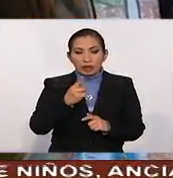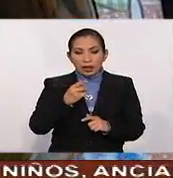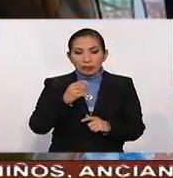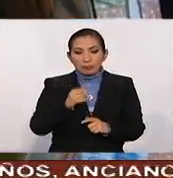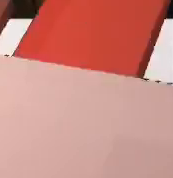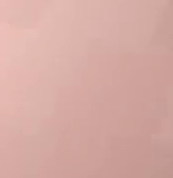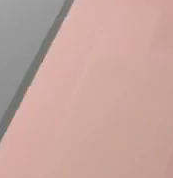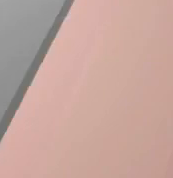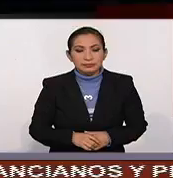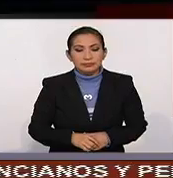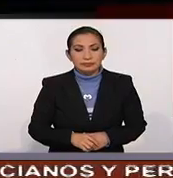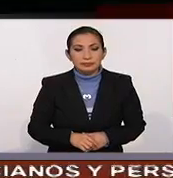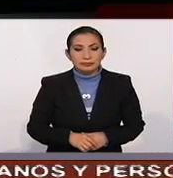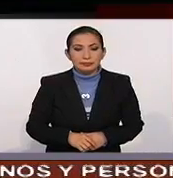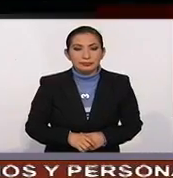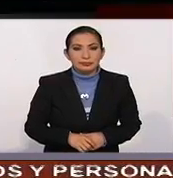Hurtado.